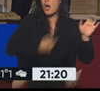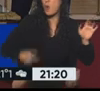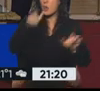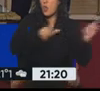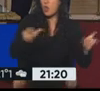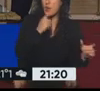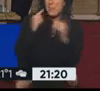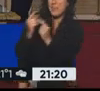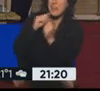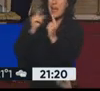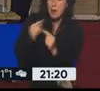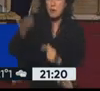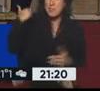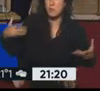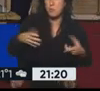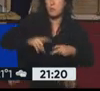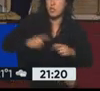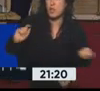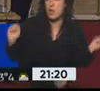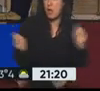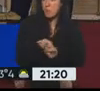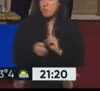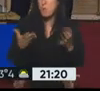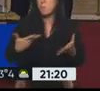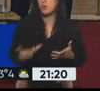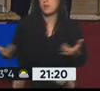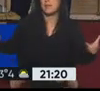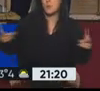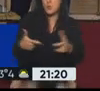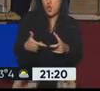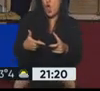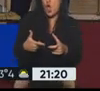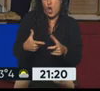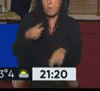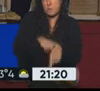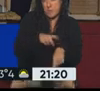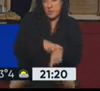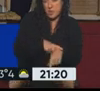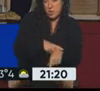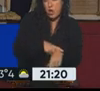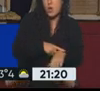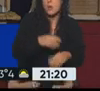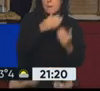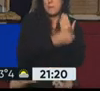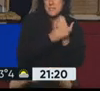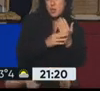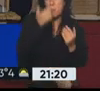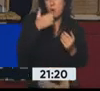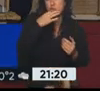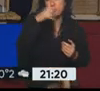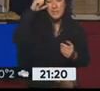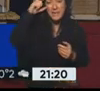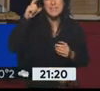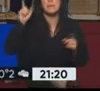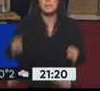los gobernadores de Juntos por el Cambio cuando se mantuvo la reunión con el jefe de gabinete Nicolás Pose y el ministro del